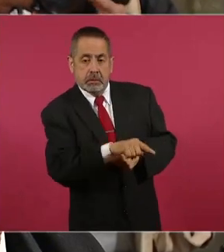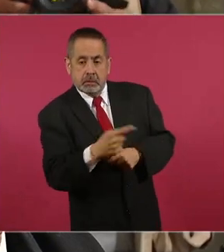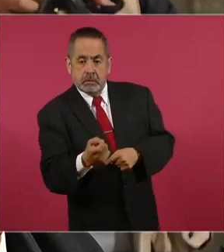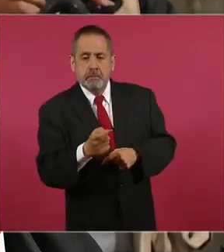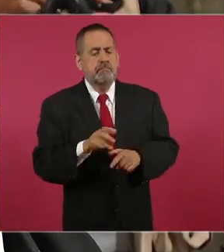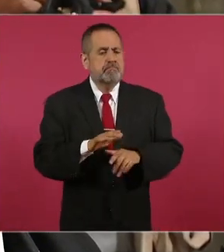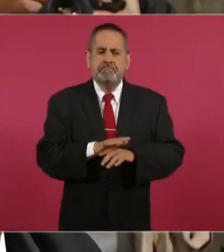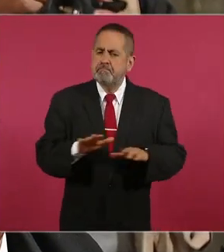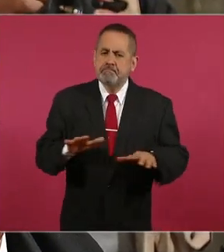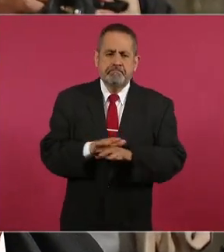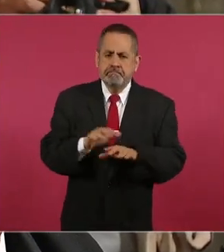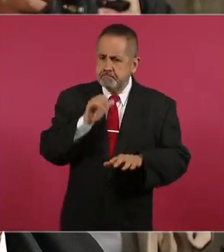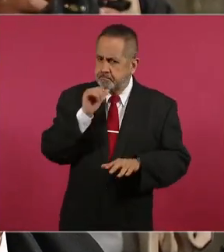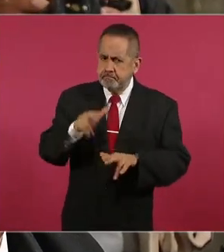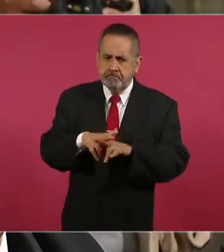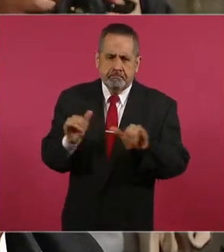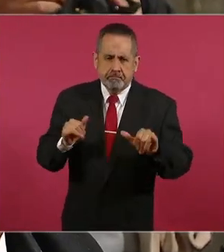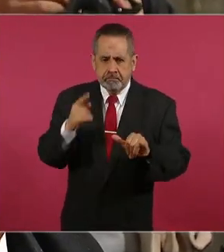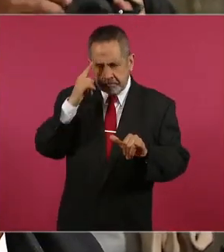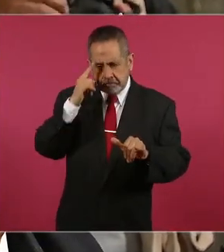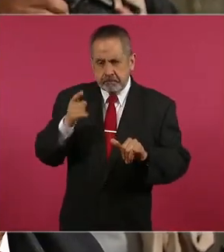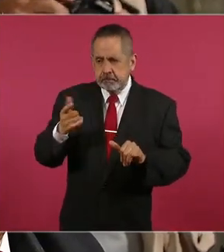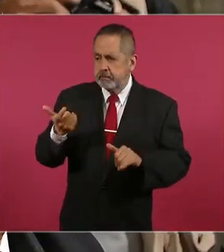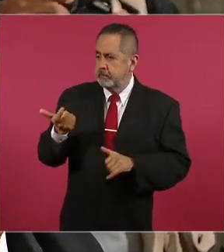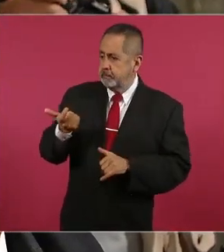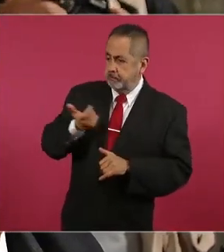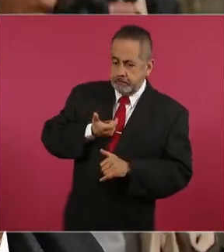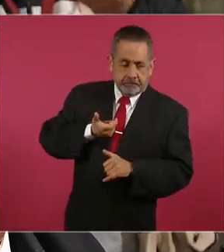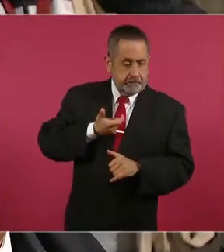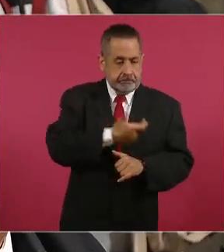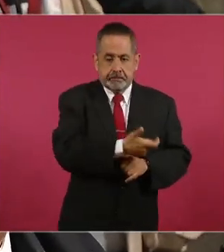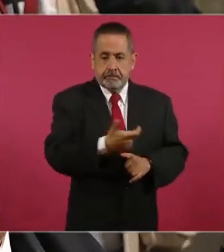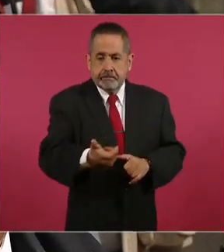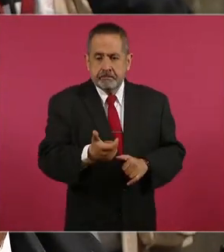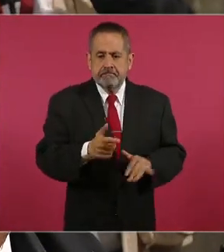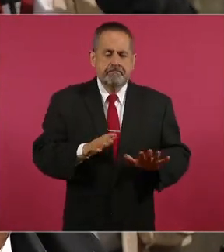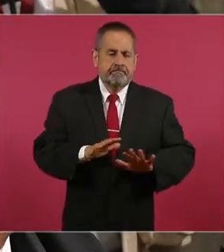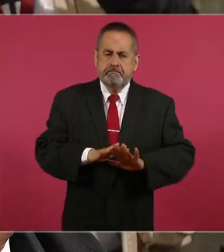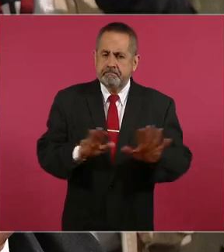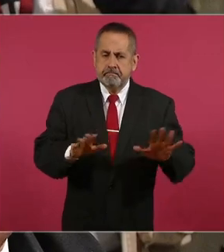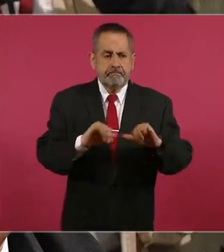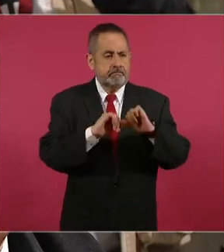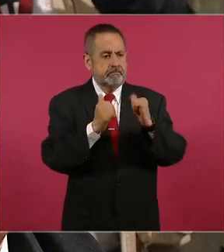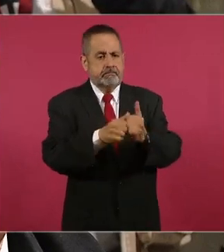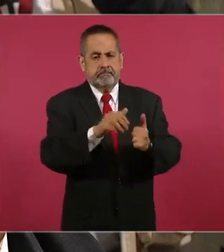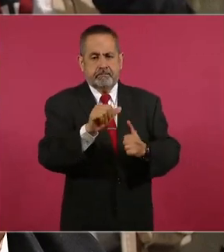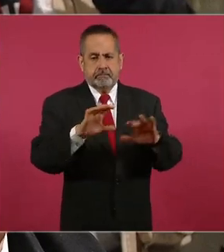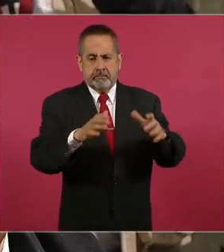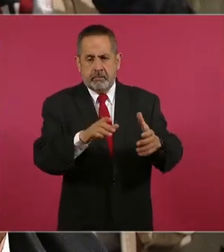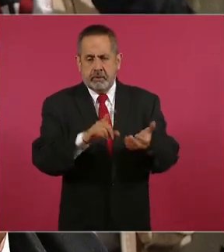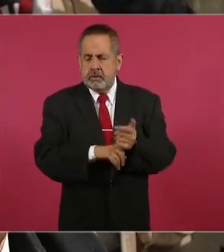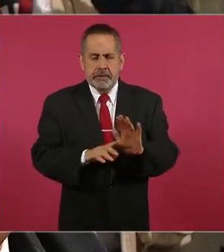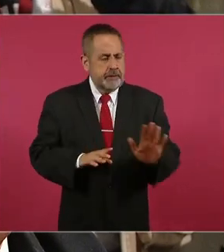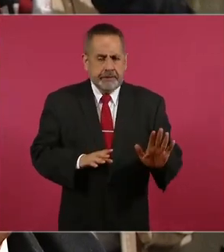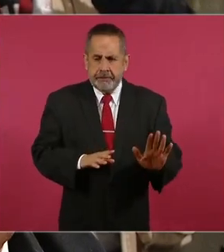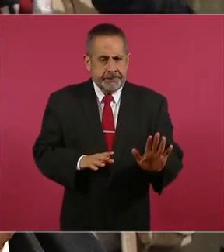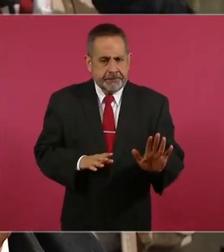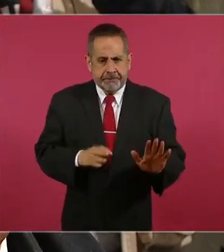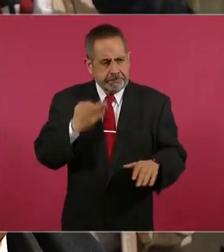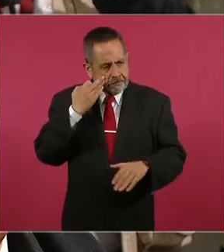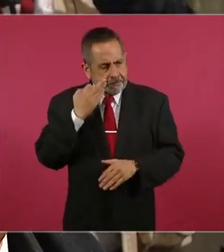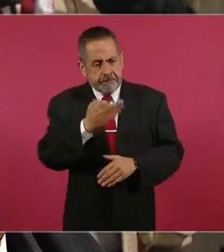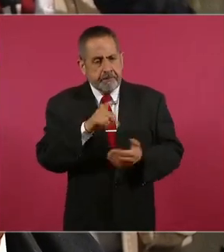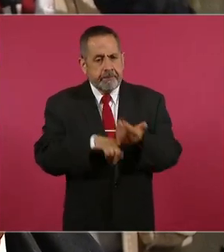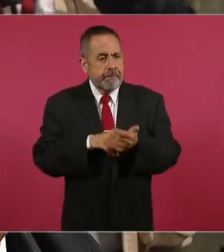pues pretextos para trasladar dinero público a estas asociaciones civiles, porque está demostrado que no se